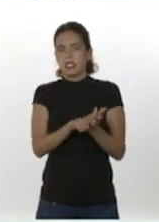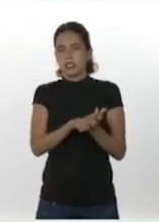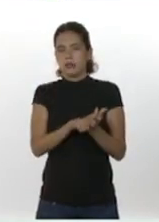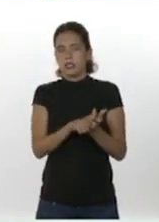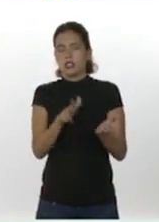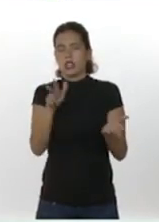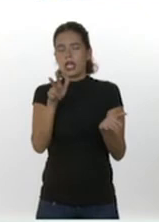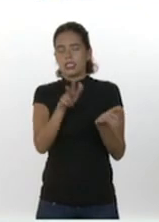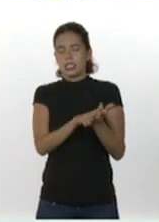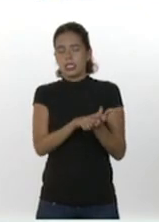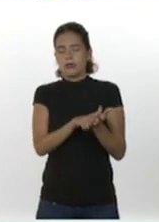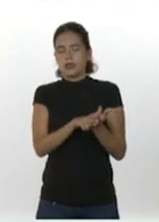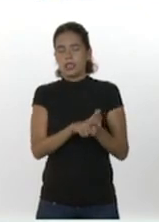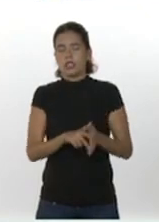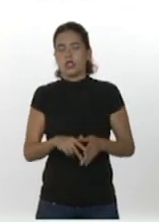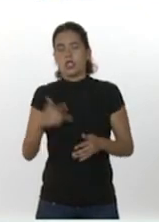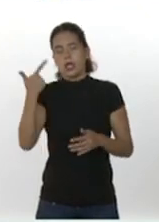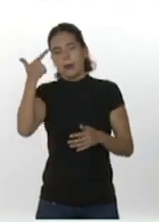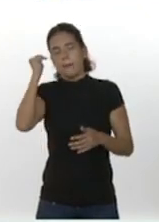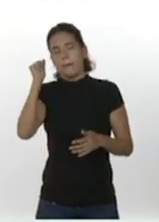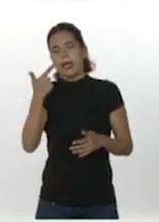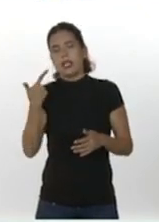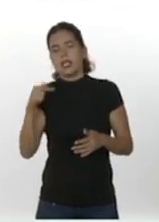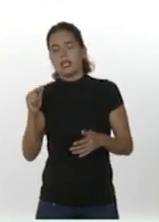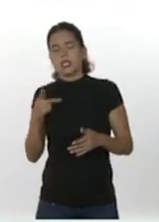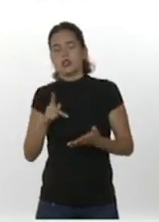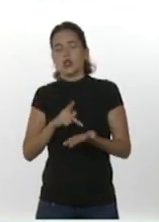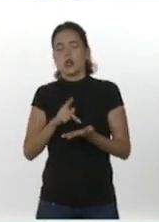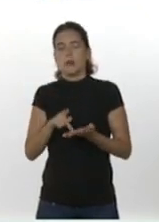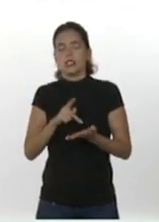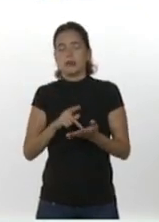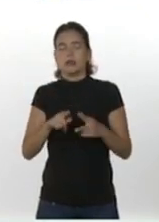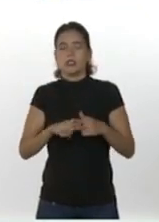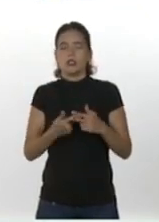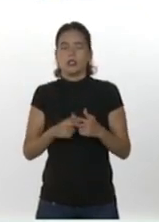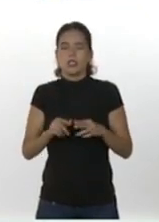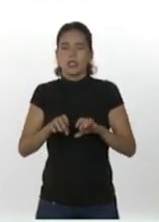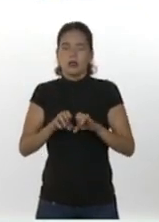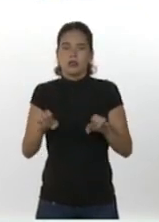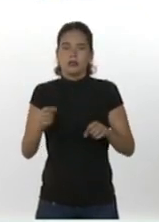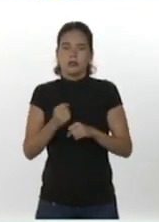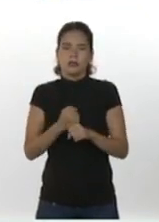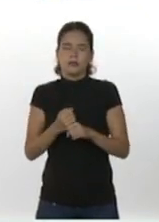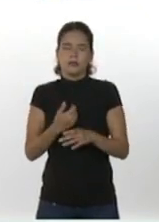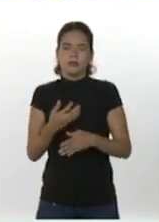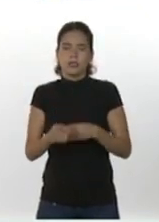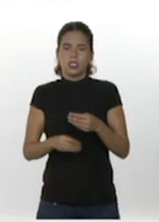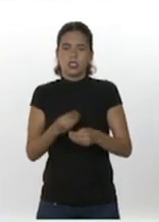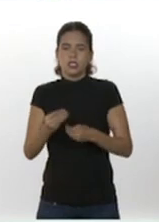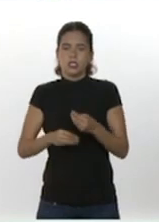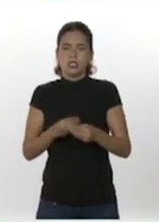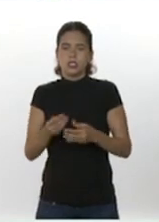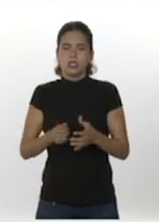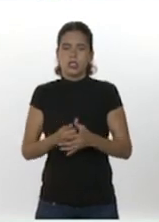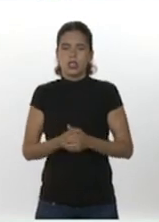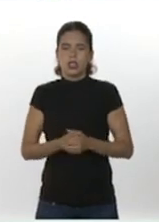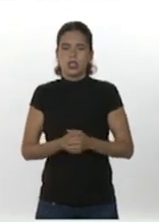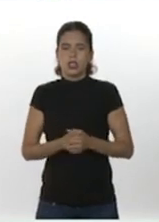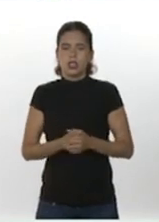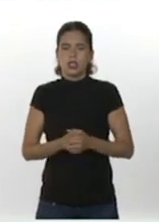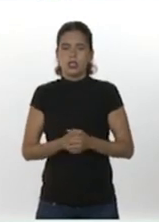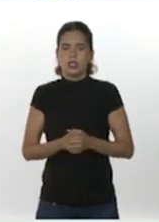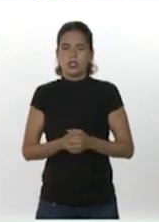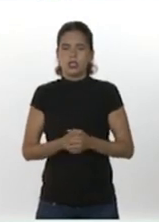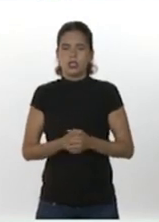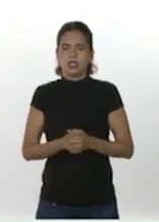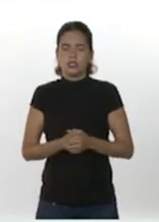Las certificaciones para el egreso de los participantes de los talleres de educación laboral se hacen por medio